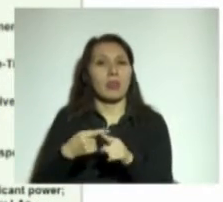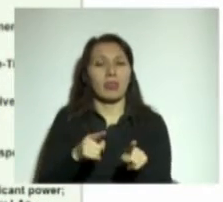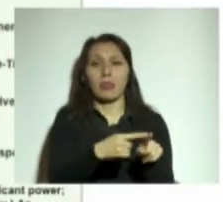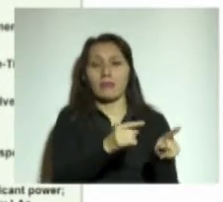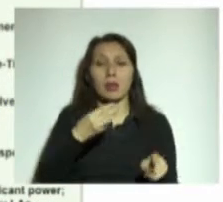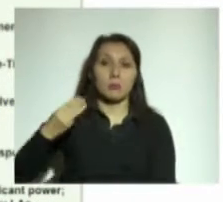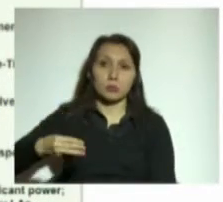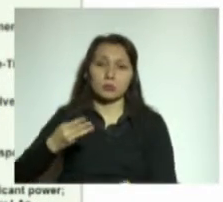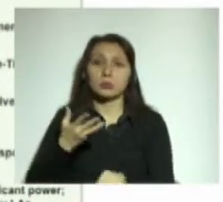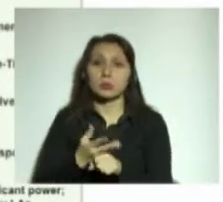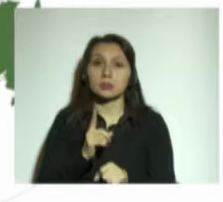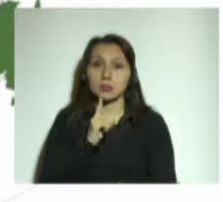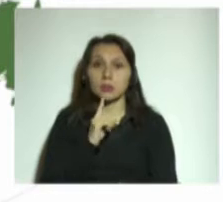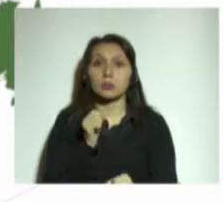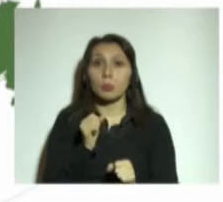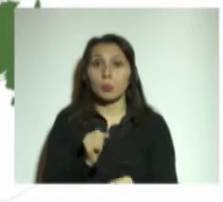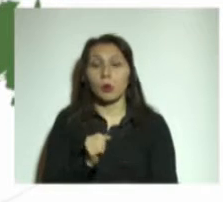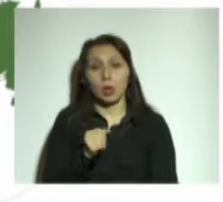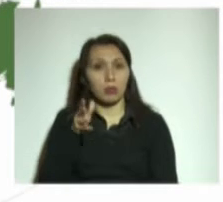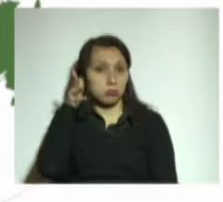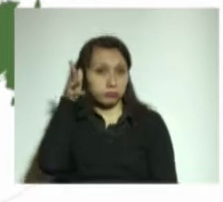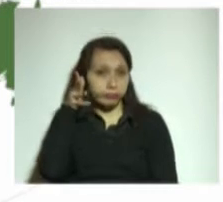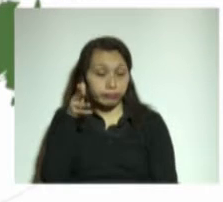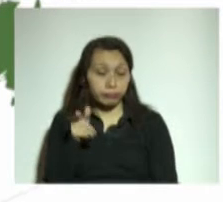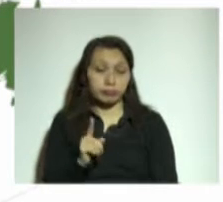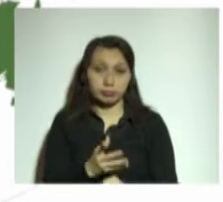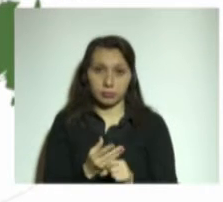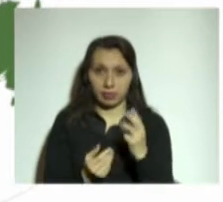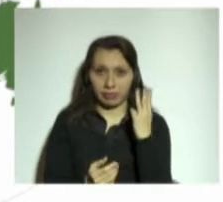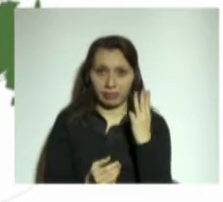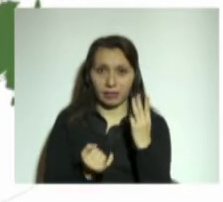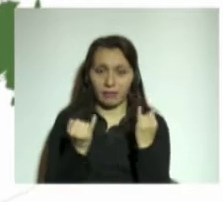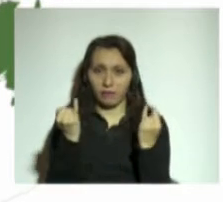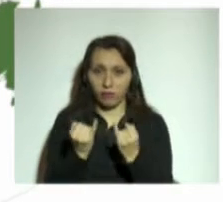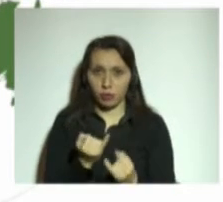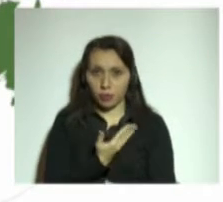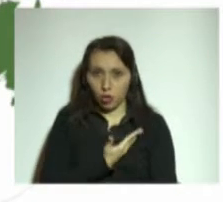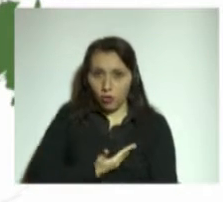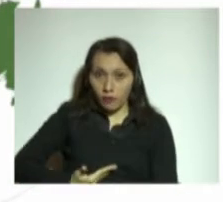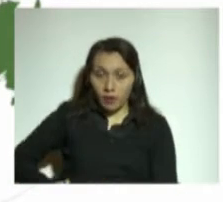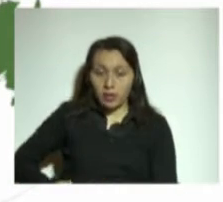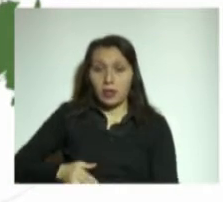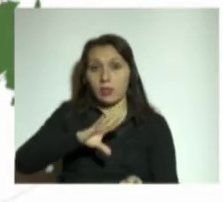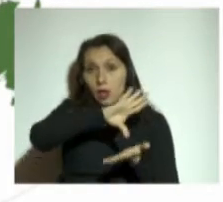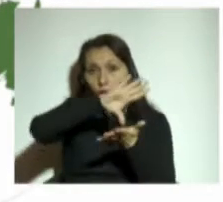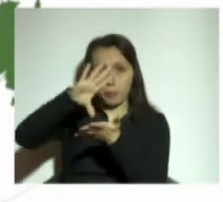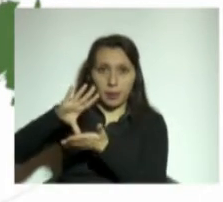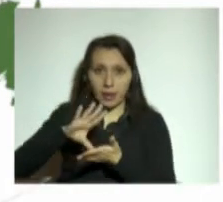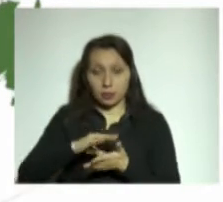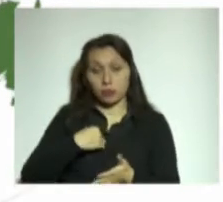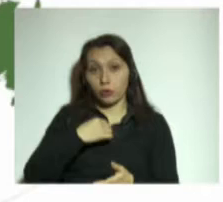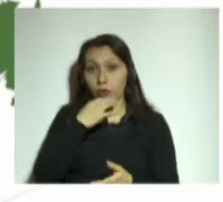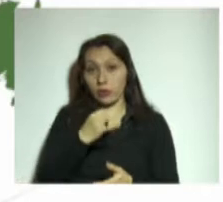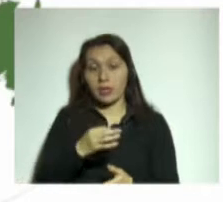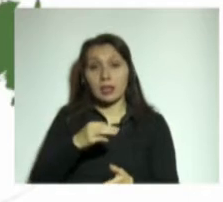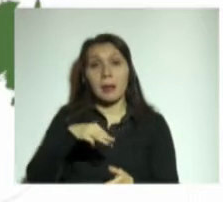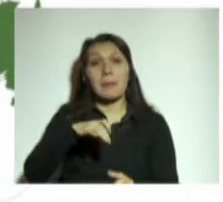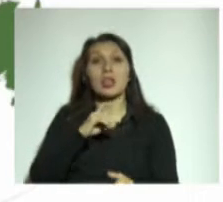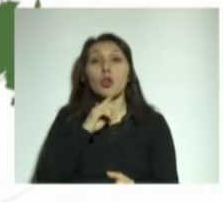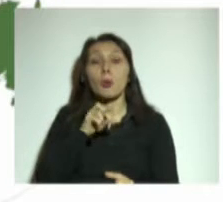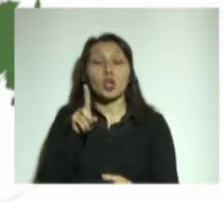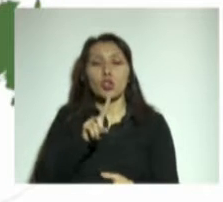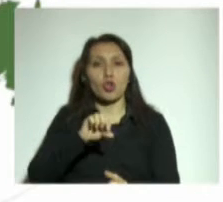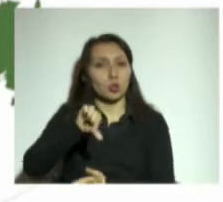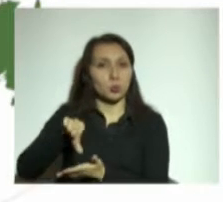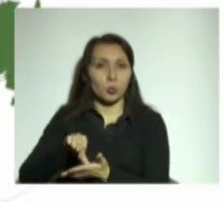que tienen. Os puedo dar. Existen 3 formas de gobernanza de los países. Ya os he dicho que una metrópolis no es una